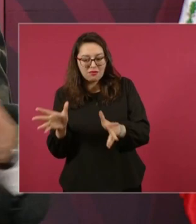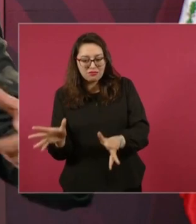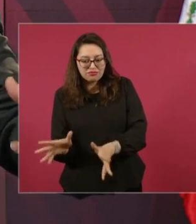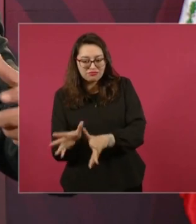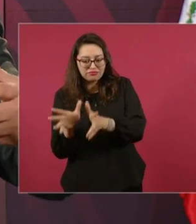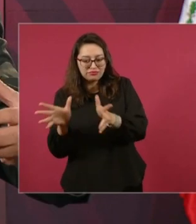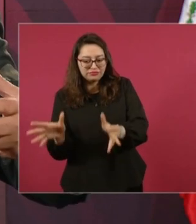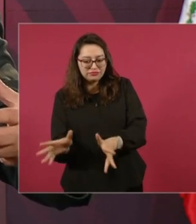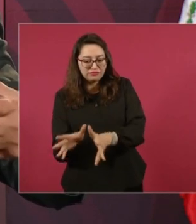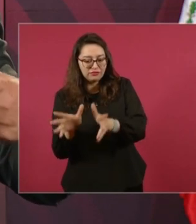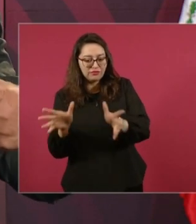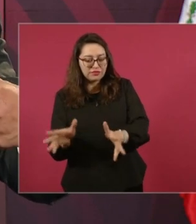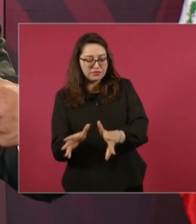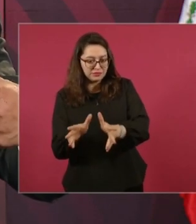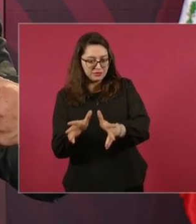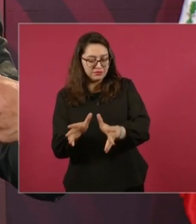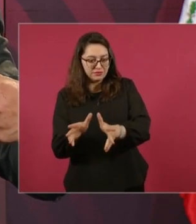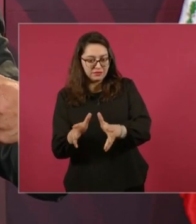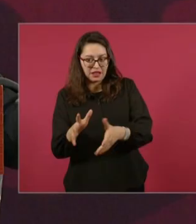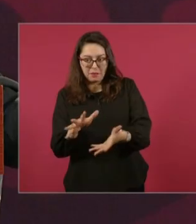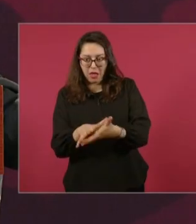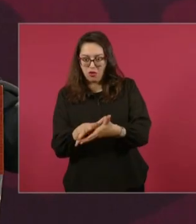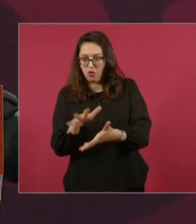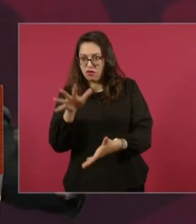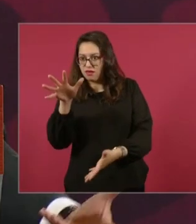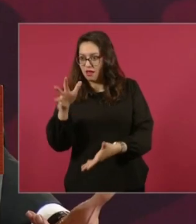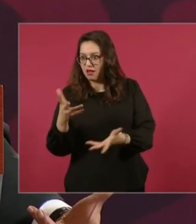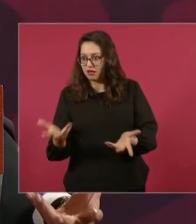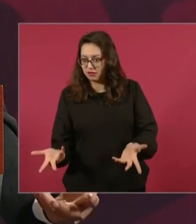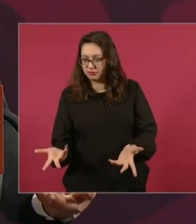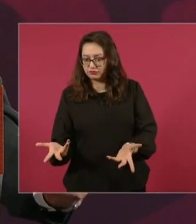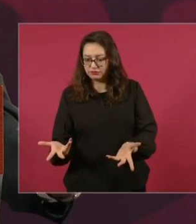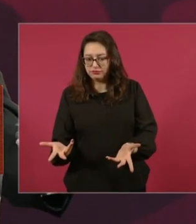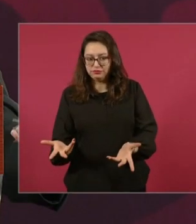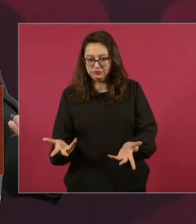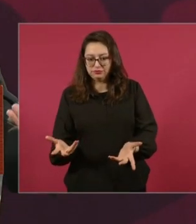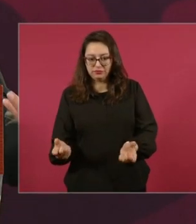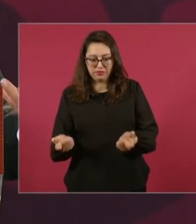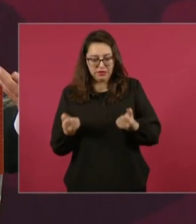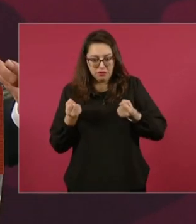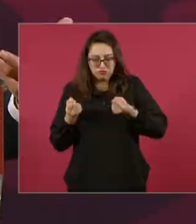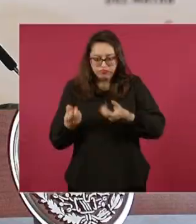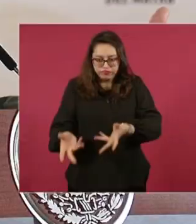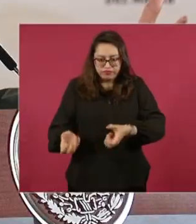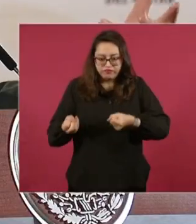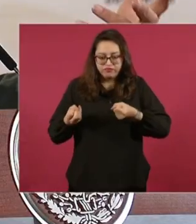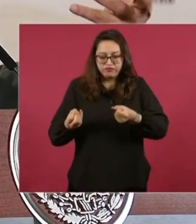de abajo de la pirámide poblacional, empieza a ayudar abajo